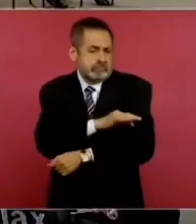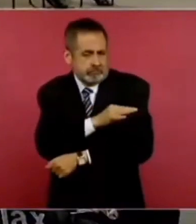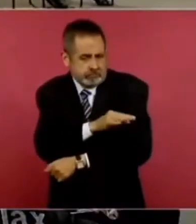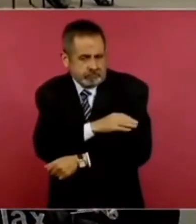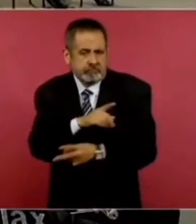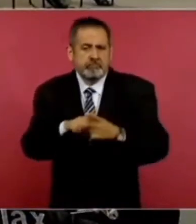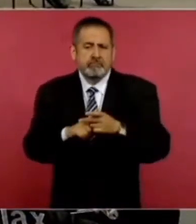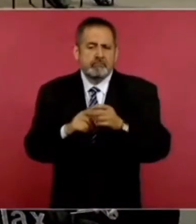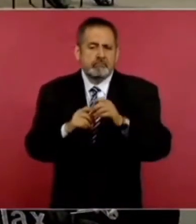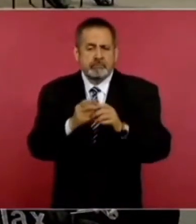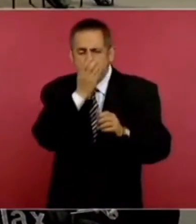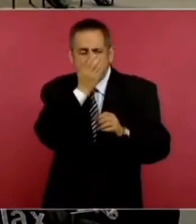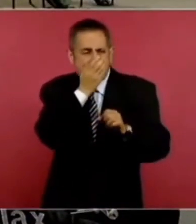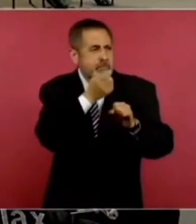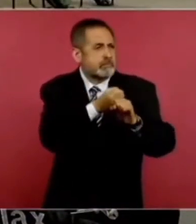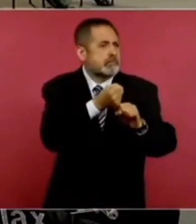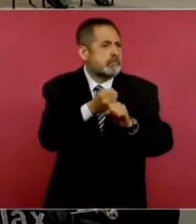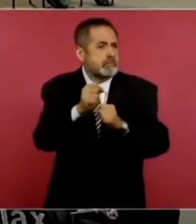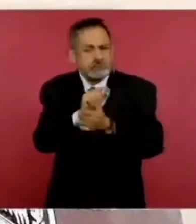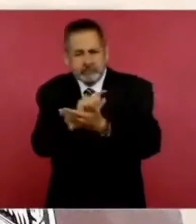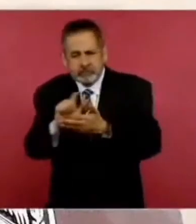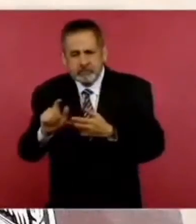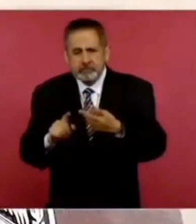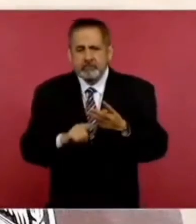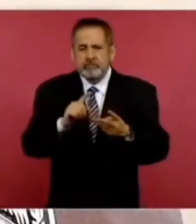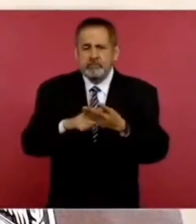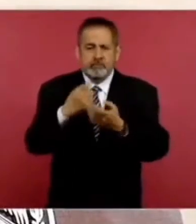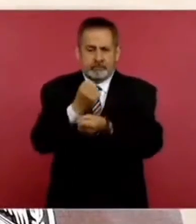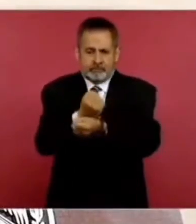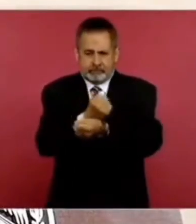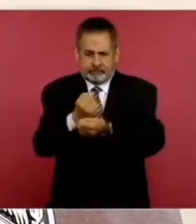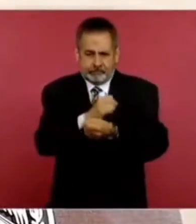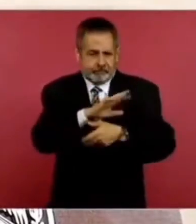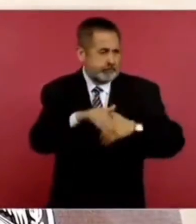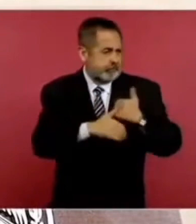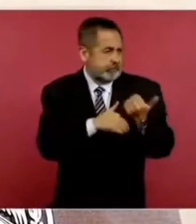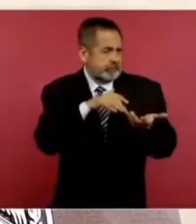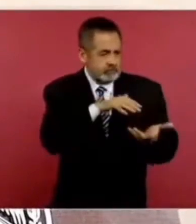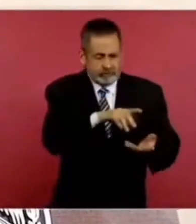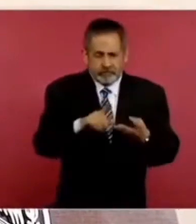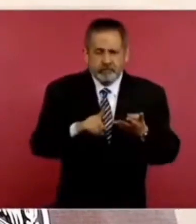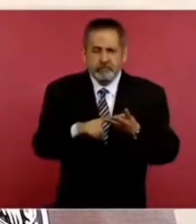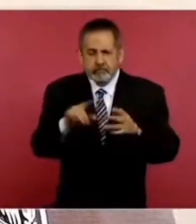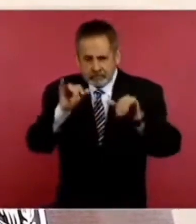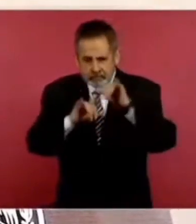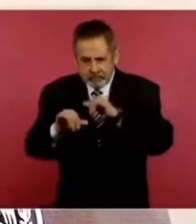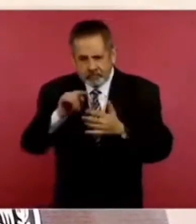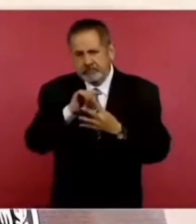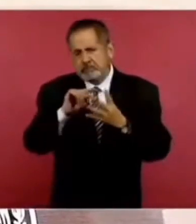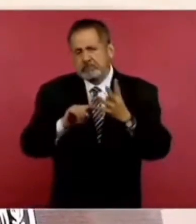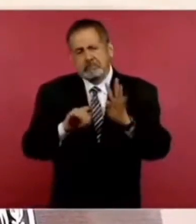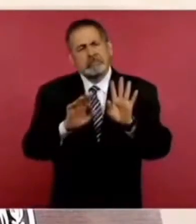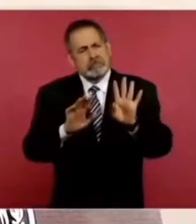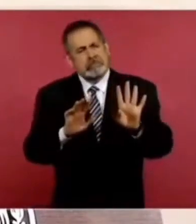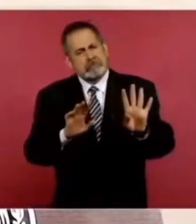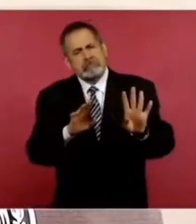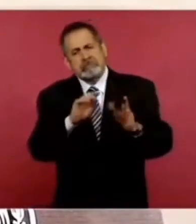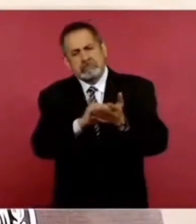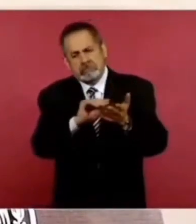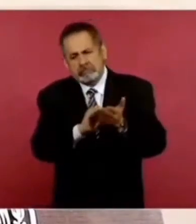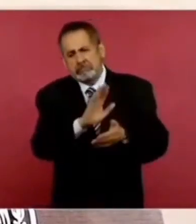las fumigaciones, el tema de la sangre segura, los laboratorios, en fin. Entonces, es un esfuerzo